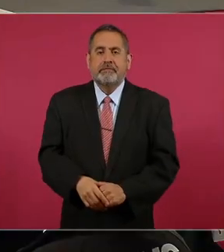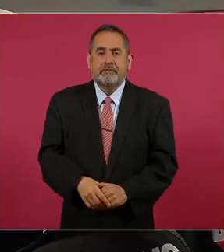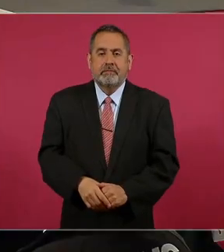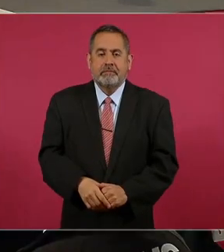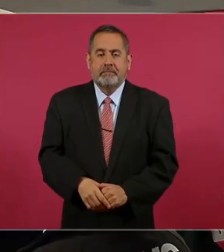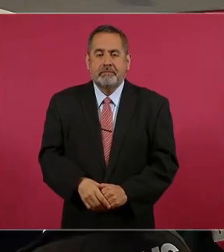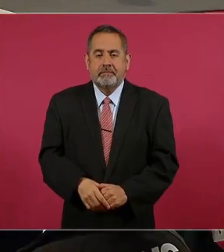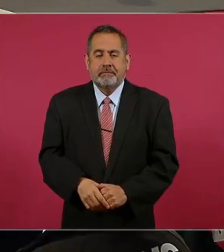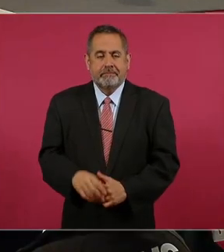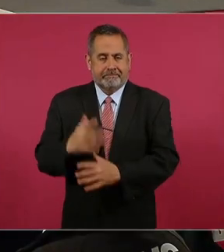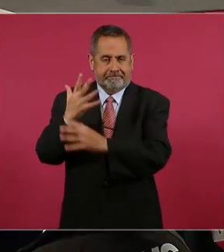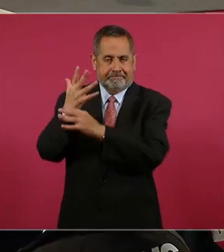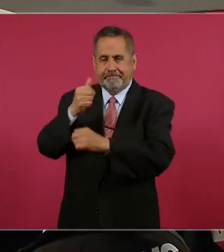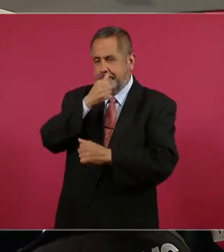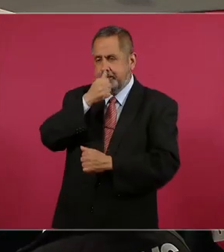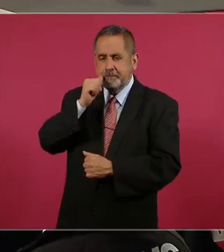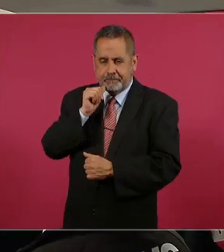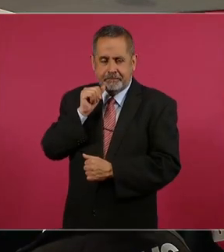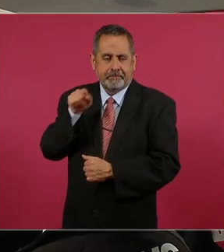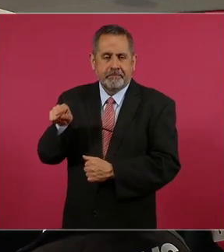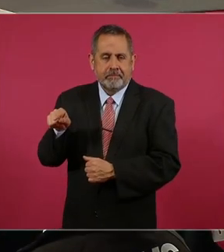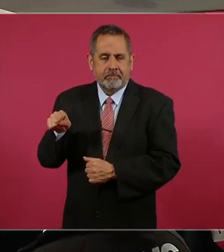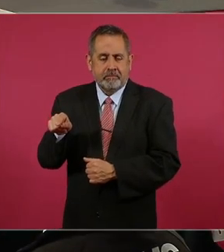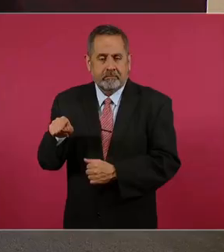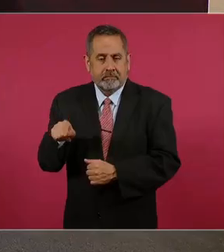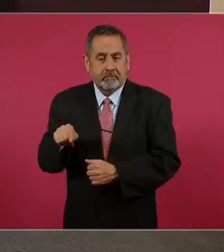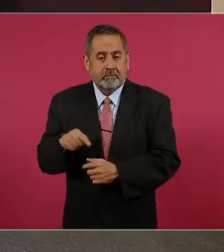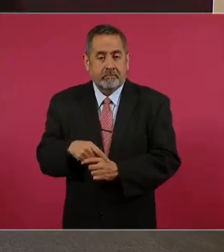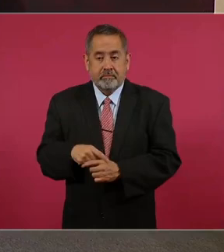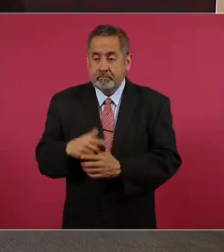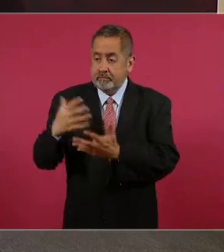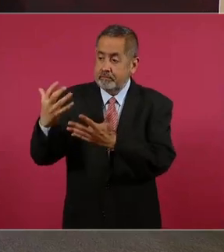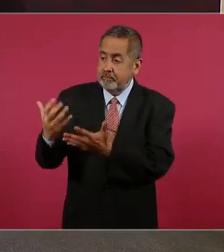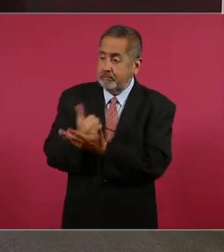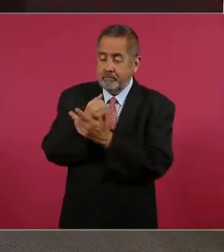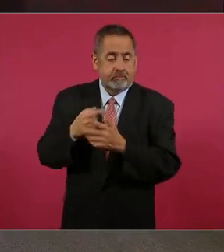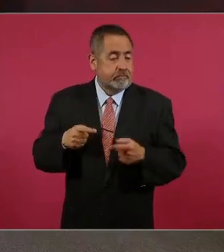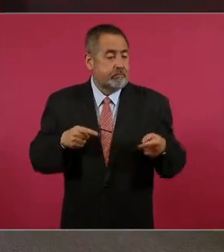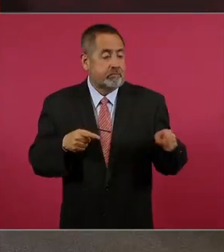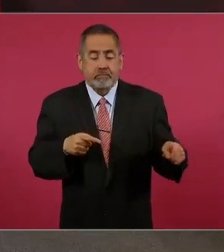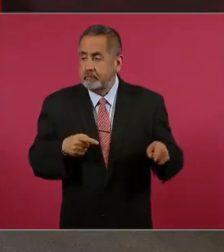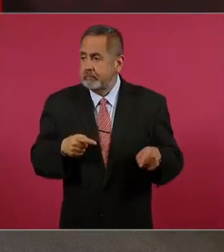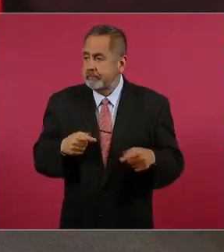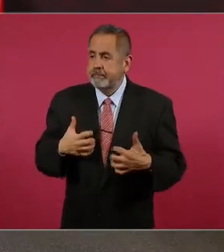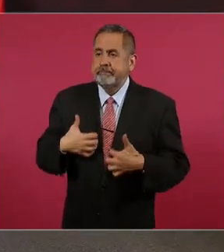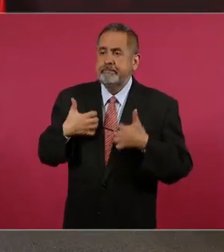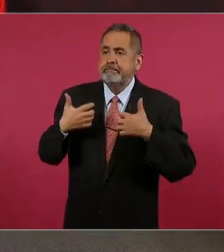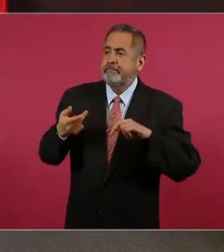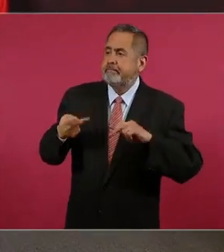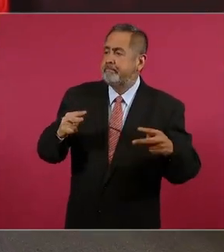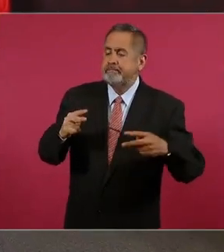como decía Juárez, el triunfo de la reacción es moralmente imposible.